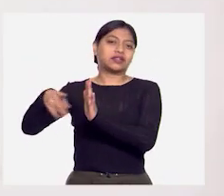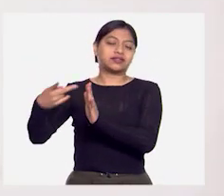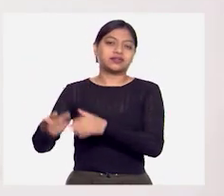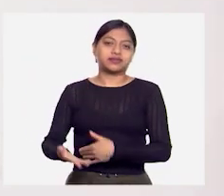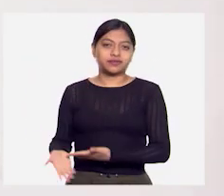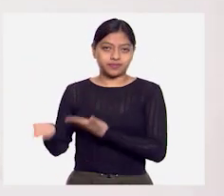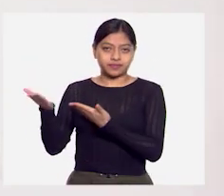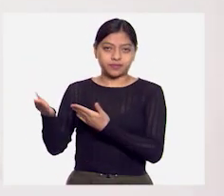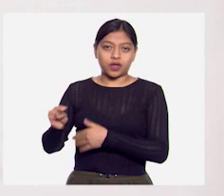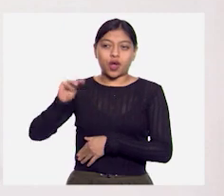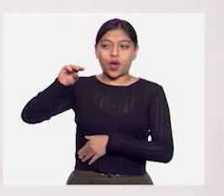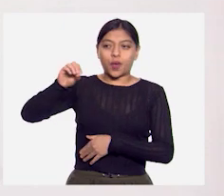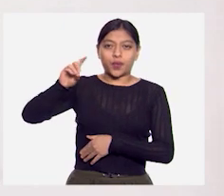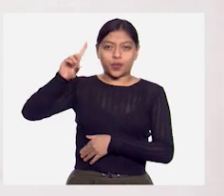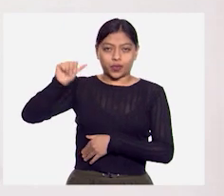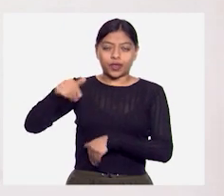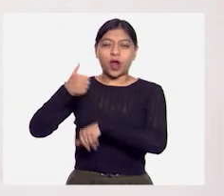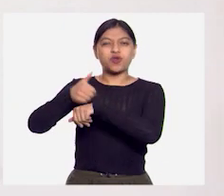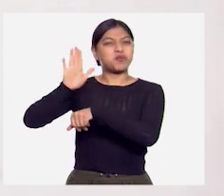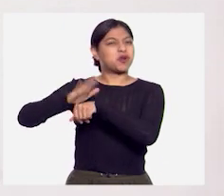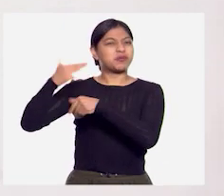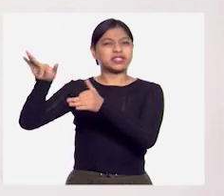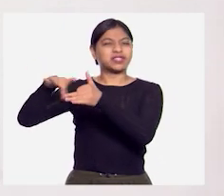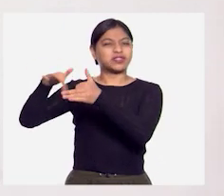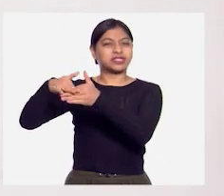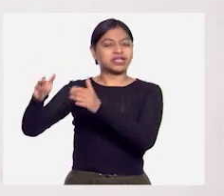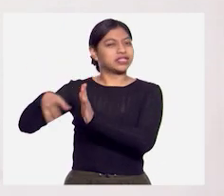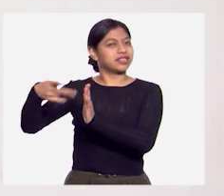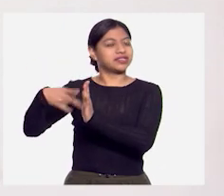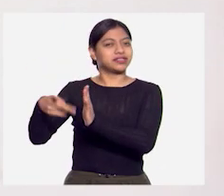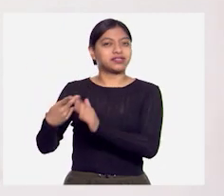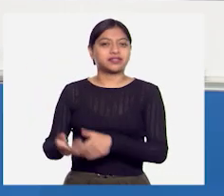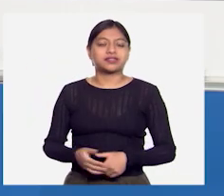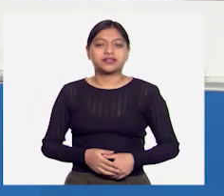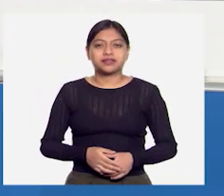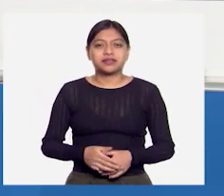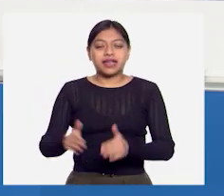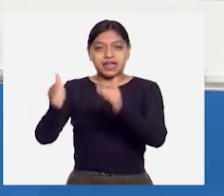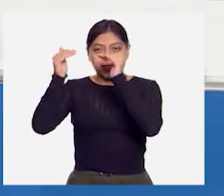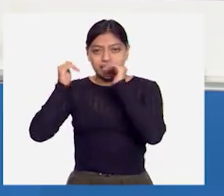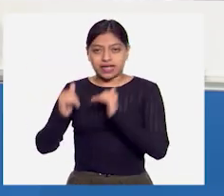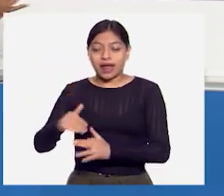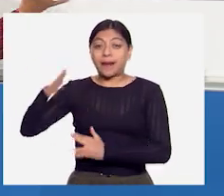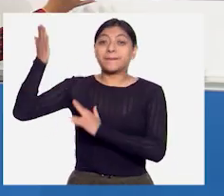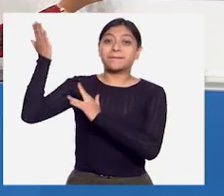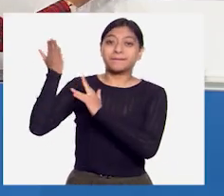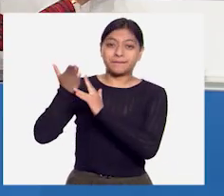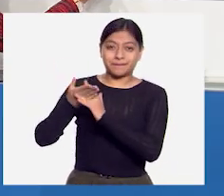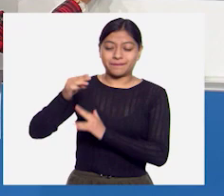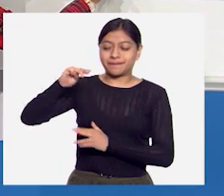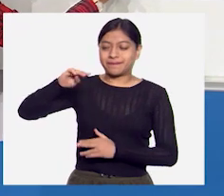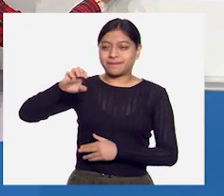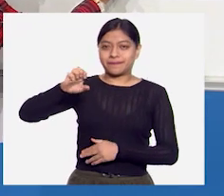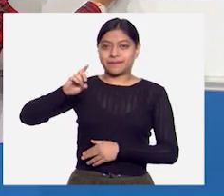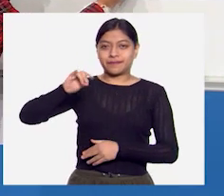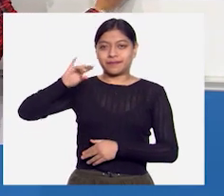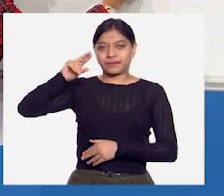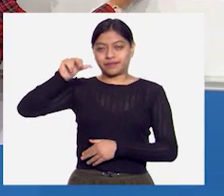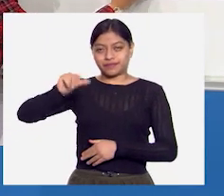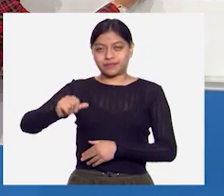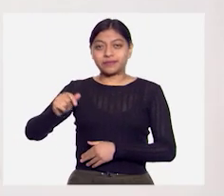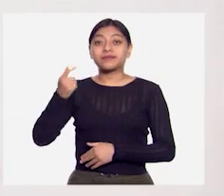parte de la Moda. moda. Oh. La mediana es 5. Aquí vamos a